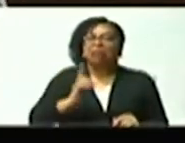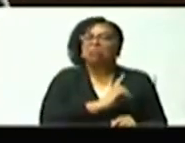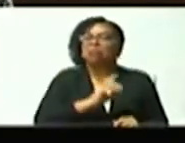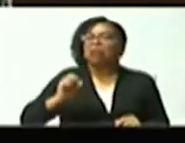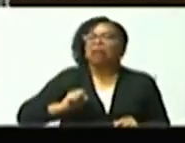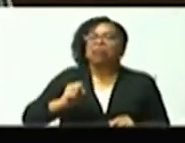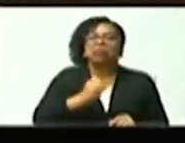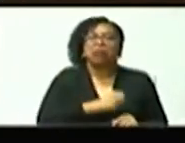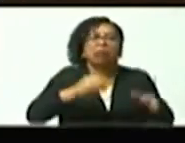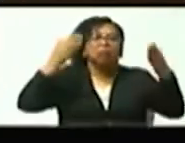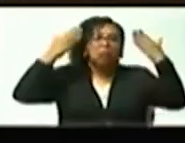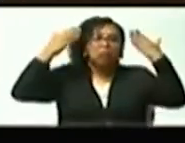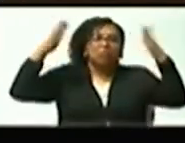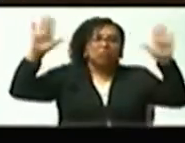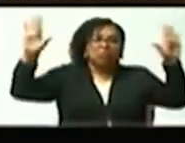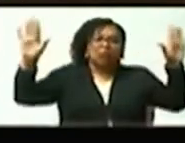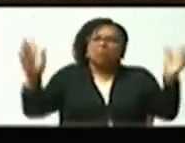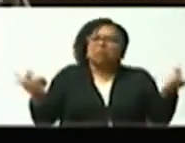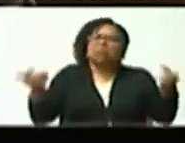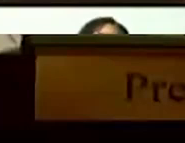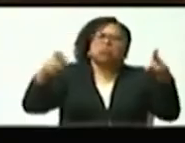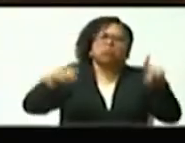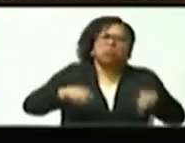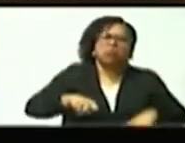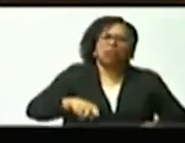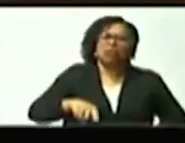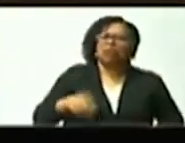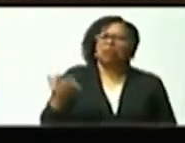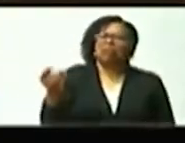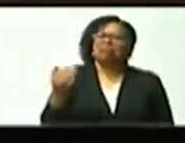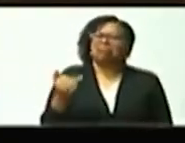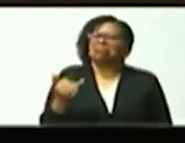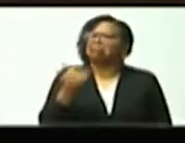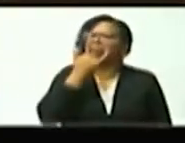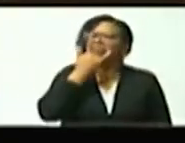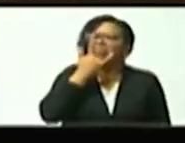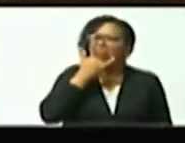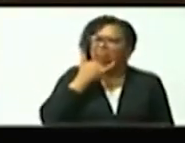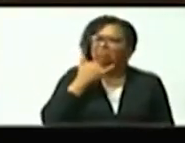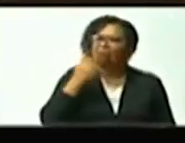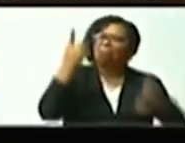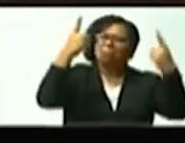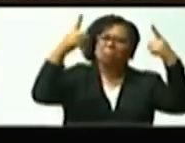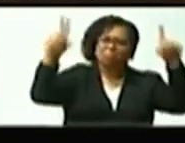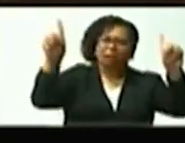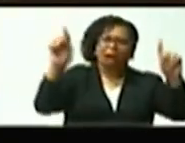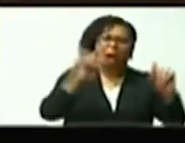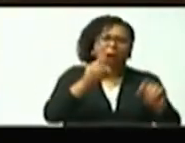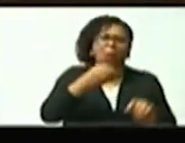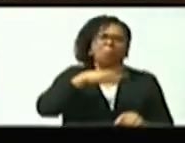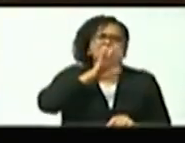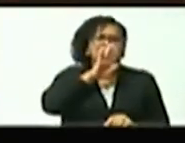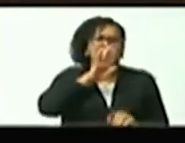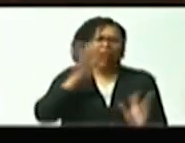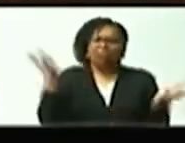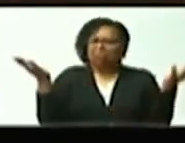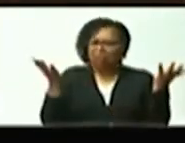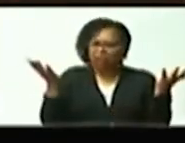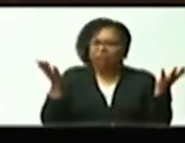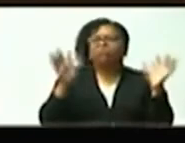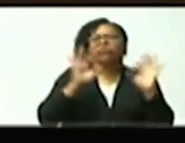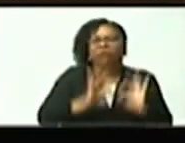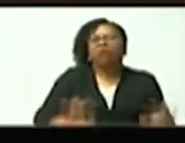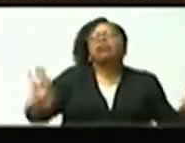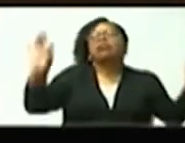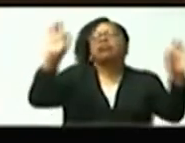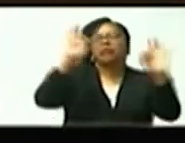ejecutó, o si hubo que hacerle un adendum, qué sé yo. Yo creo que eso es importante y estoy